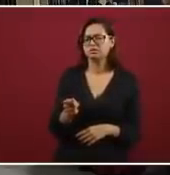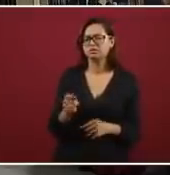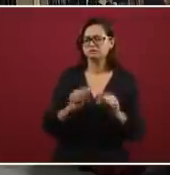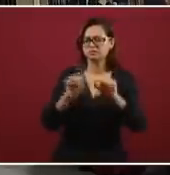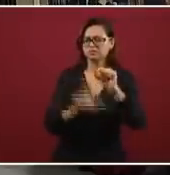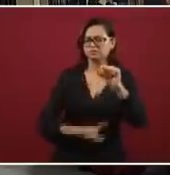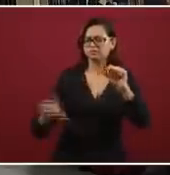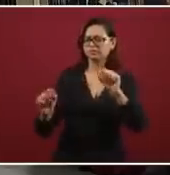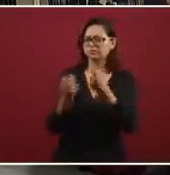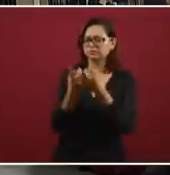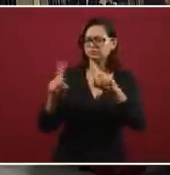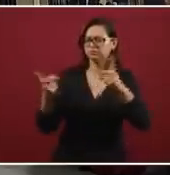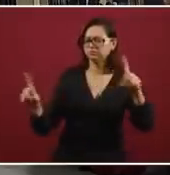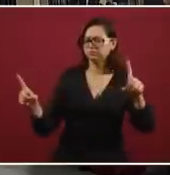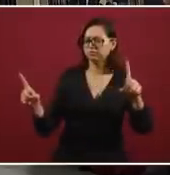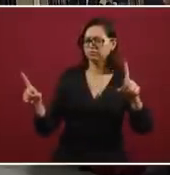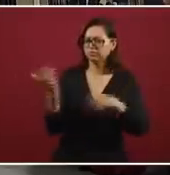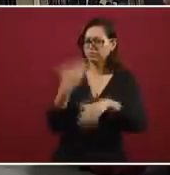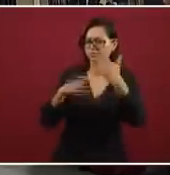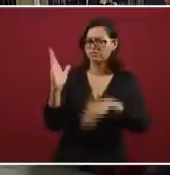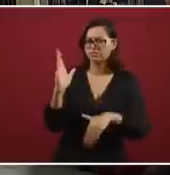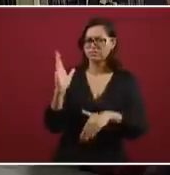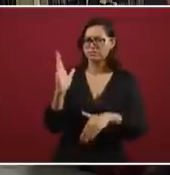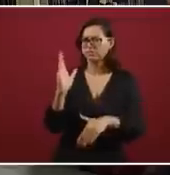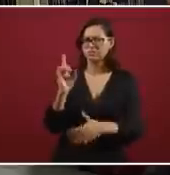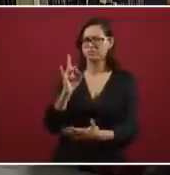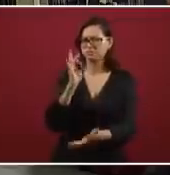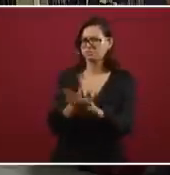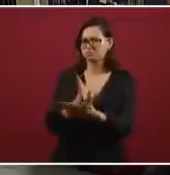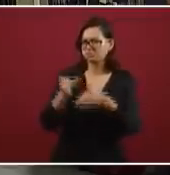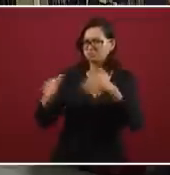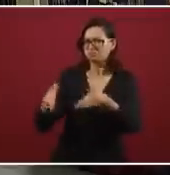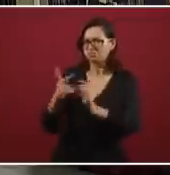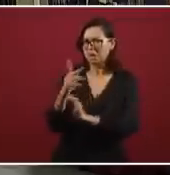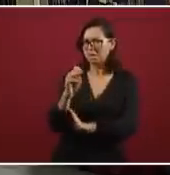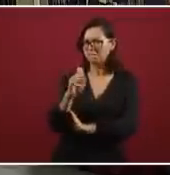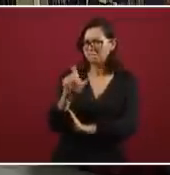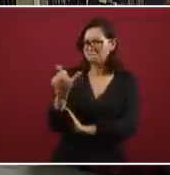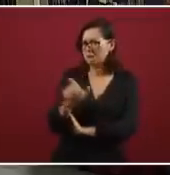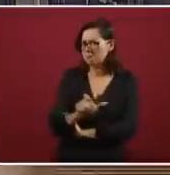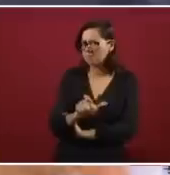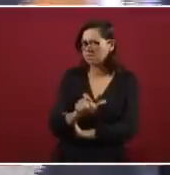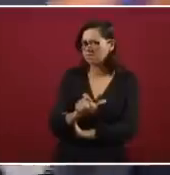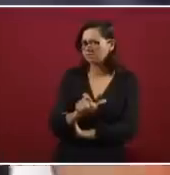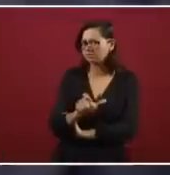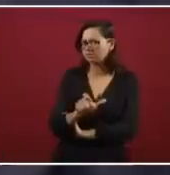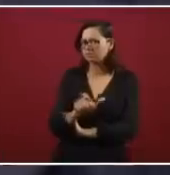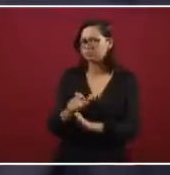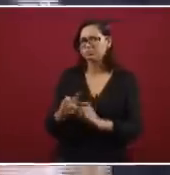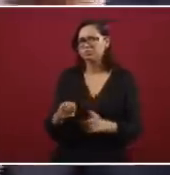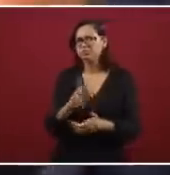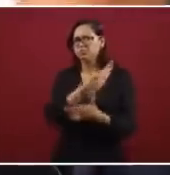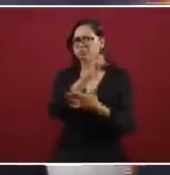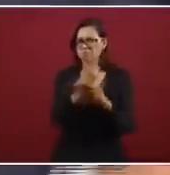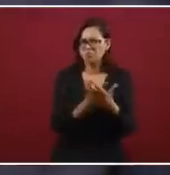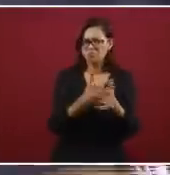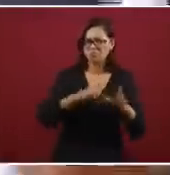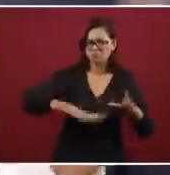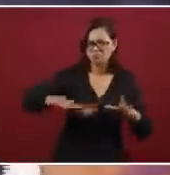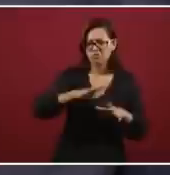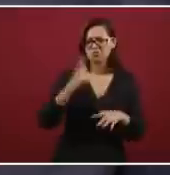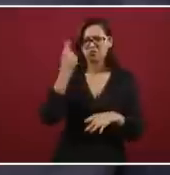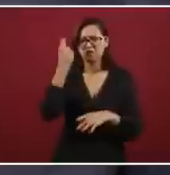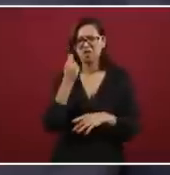del país es definitivamente Pemex. Ahorita que hablaba de los programas sociales, de las becas…